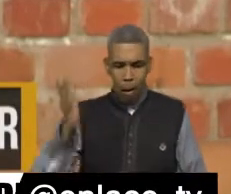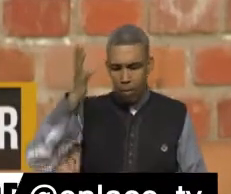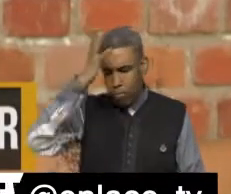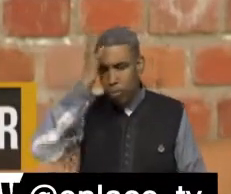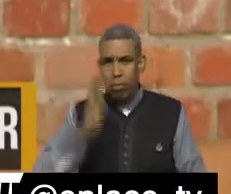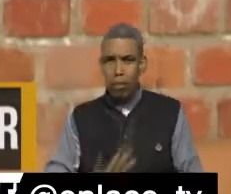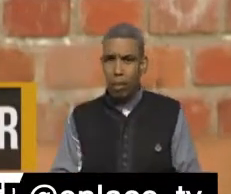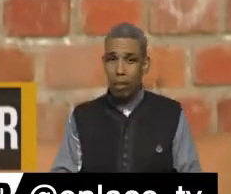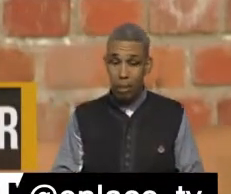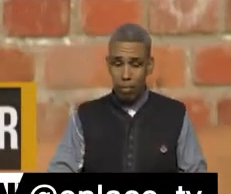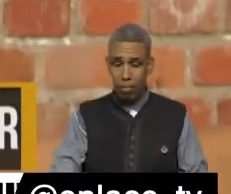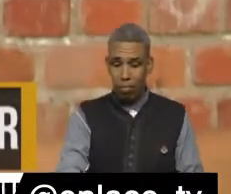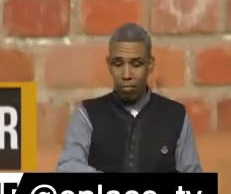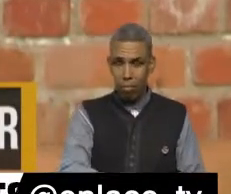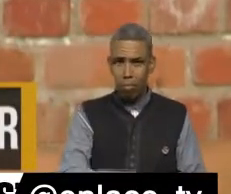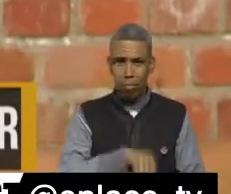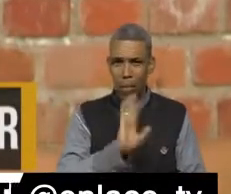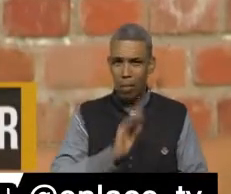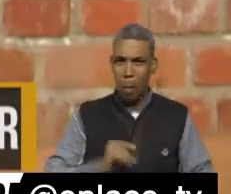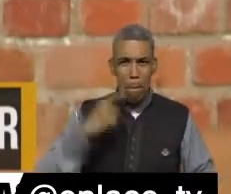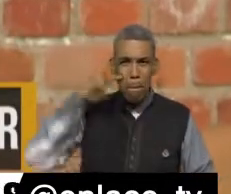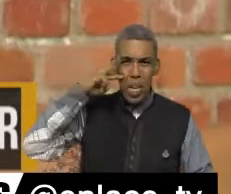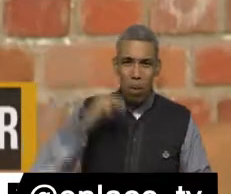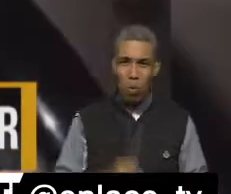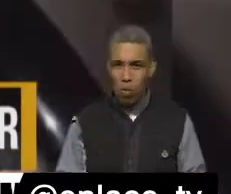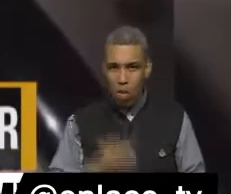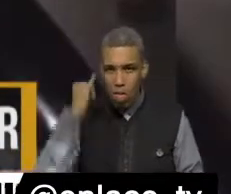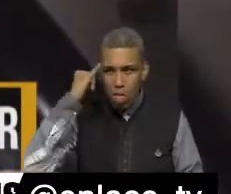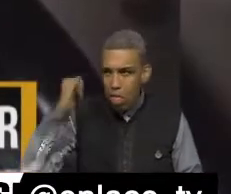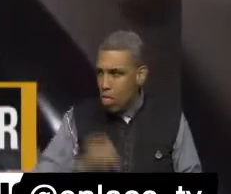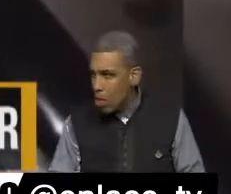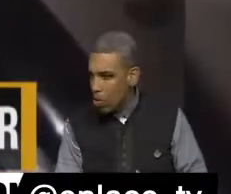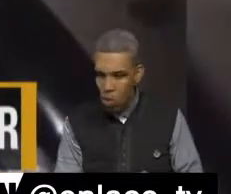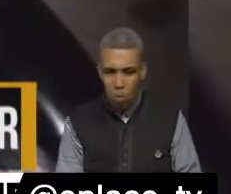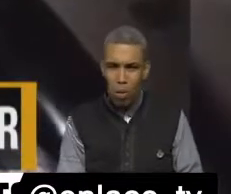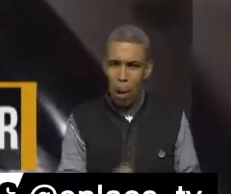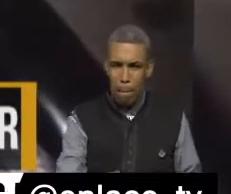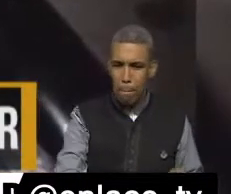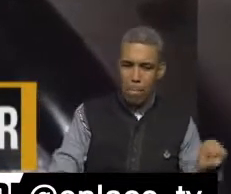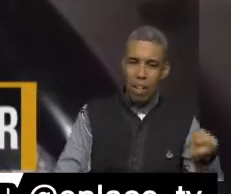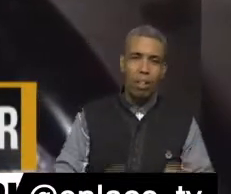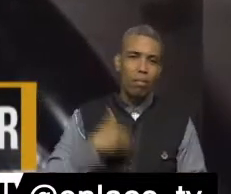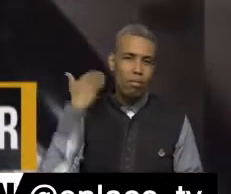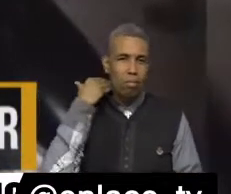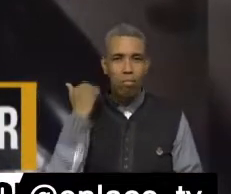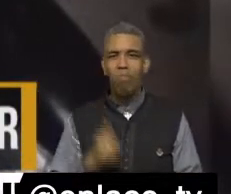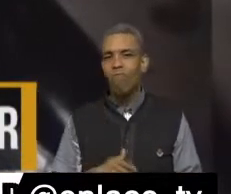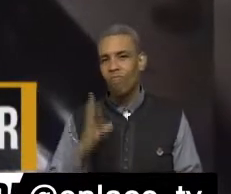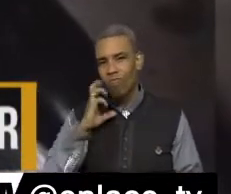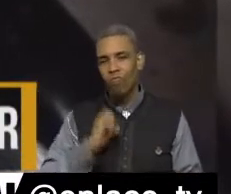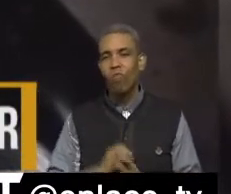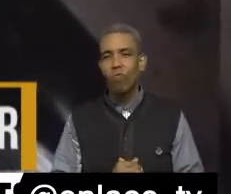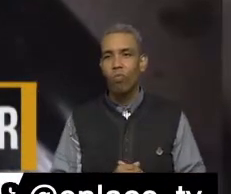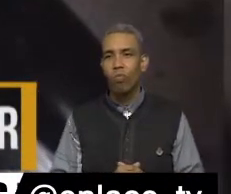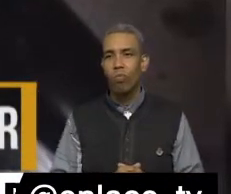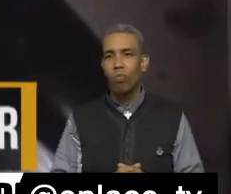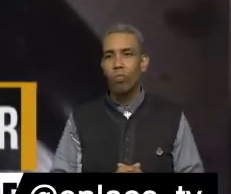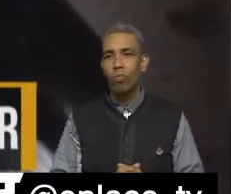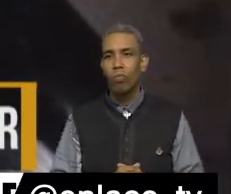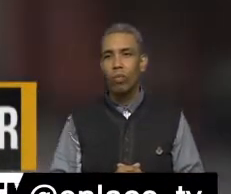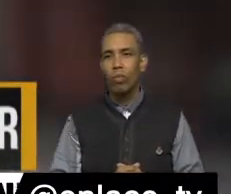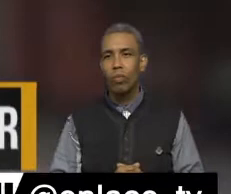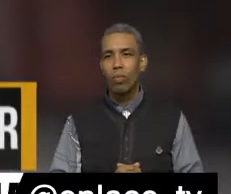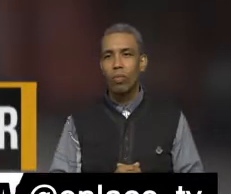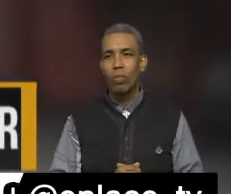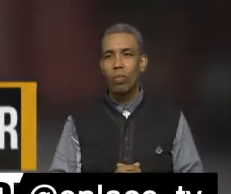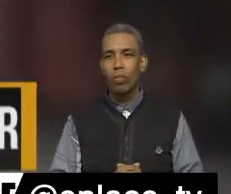ladrones, los dueños de lo ajeno, eso no es un impedimento para llevárselas. Según la madre del estudiante, a quien le fue hurtada la motocicleta, de inmediato pusieron en